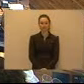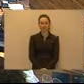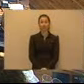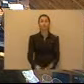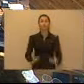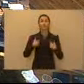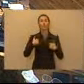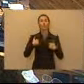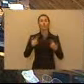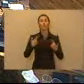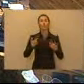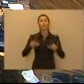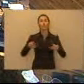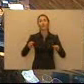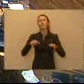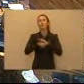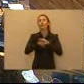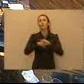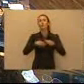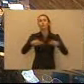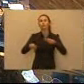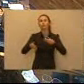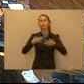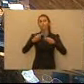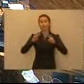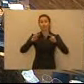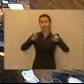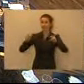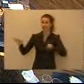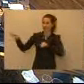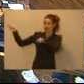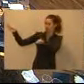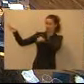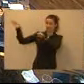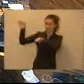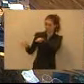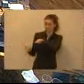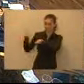Voy a apoyarme unos recursos visuales,